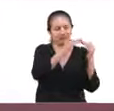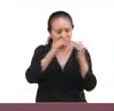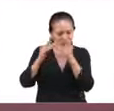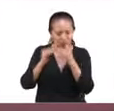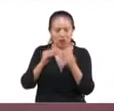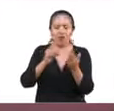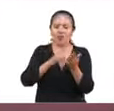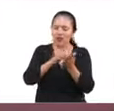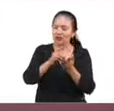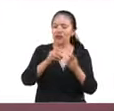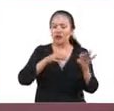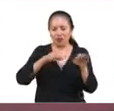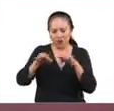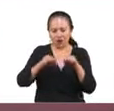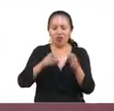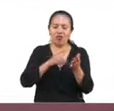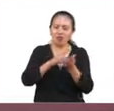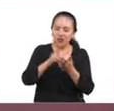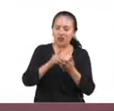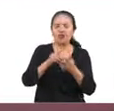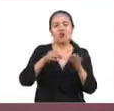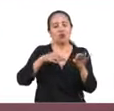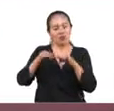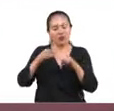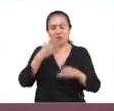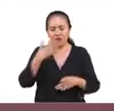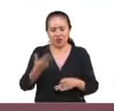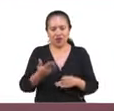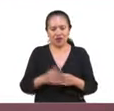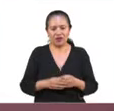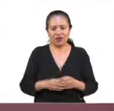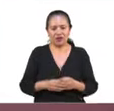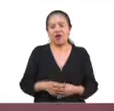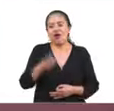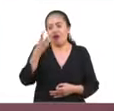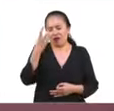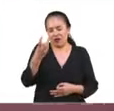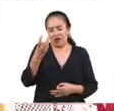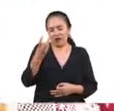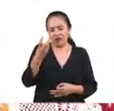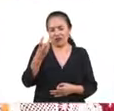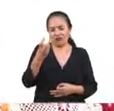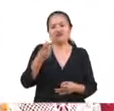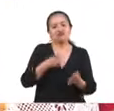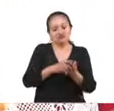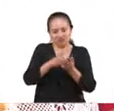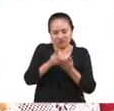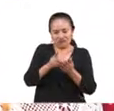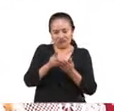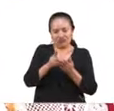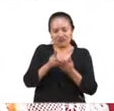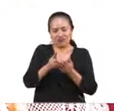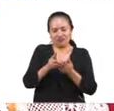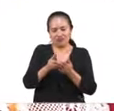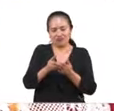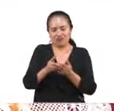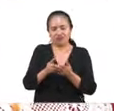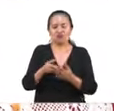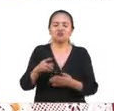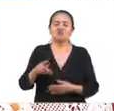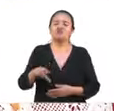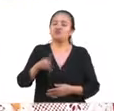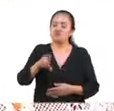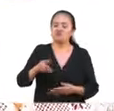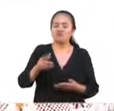igualdad, derecho al trabajo, derecho al empleo digno. Así que son los grandes derechos del pueblo de México y los